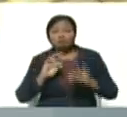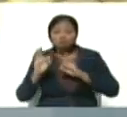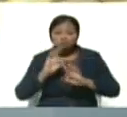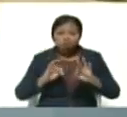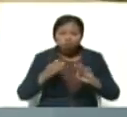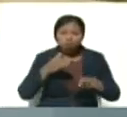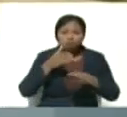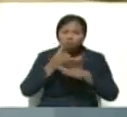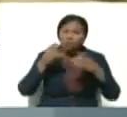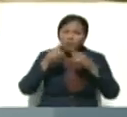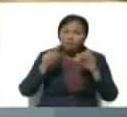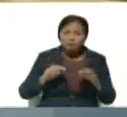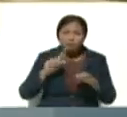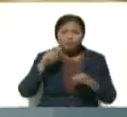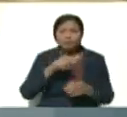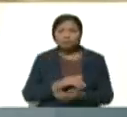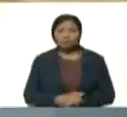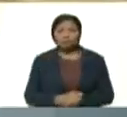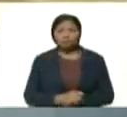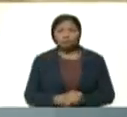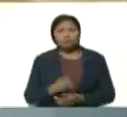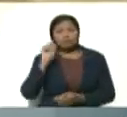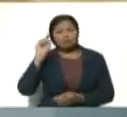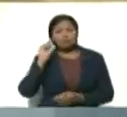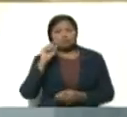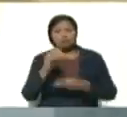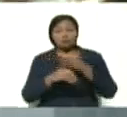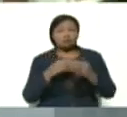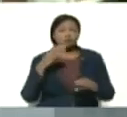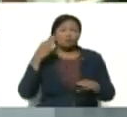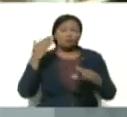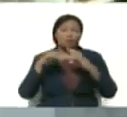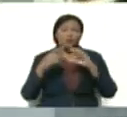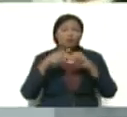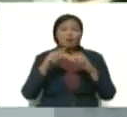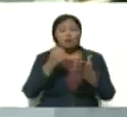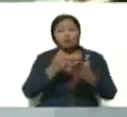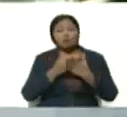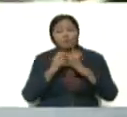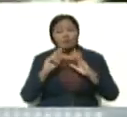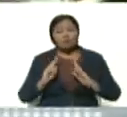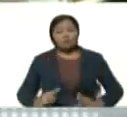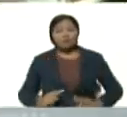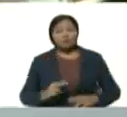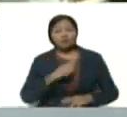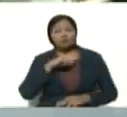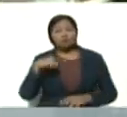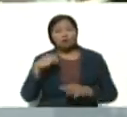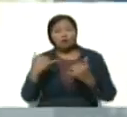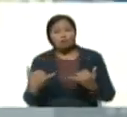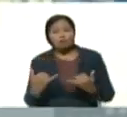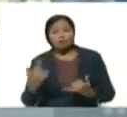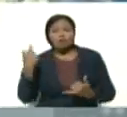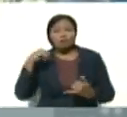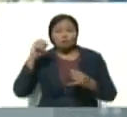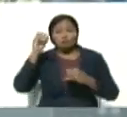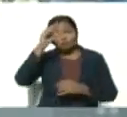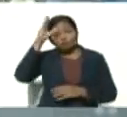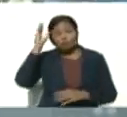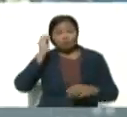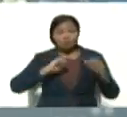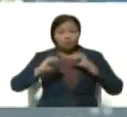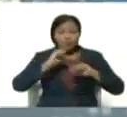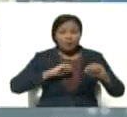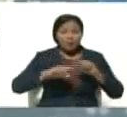el caso de ser necesario, además del envío de esta ayuda humanitaria, tenemos la capacidad del